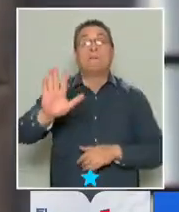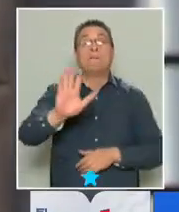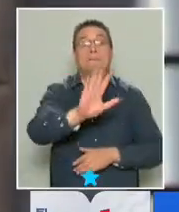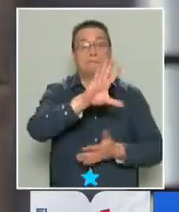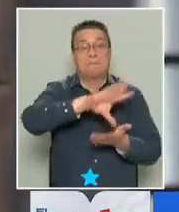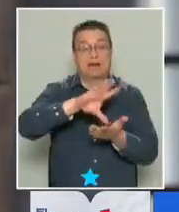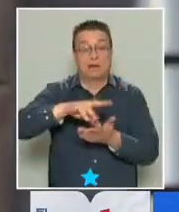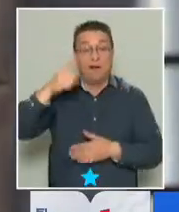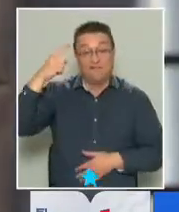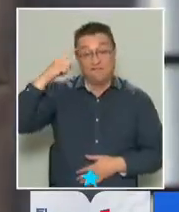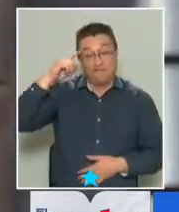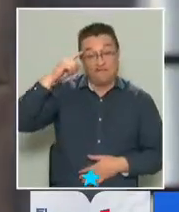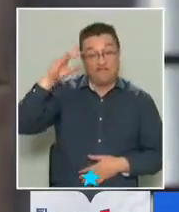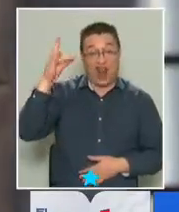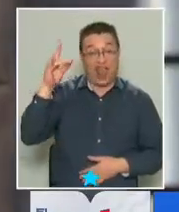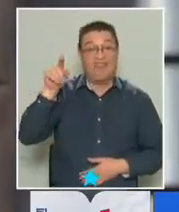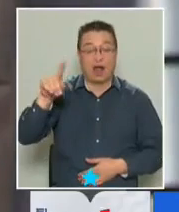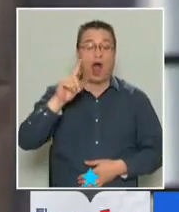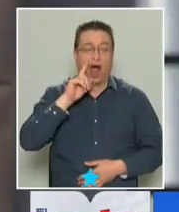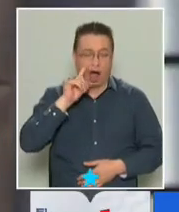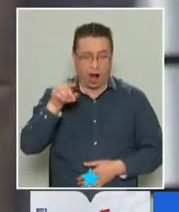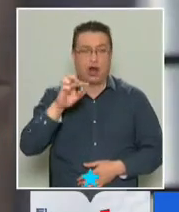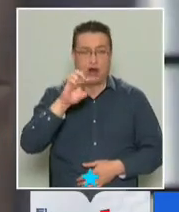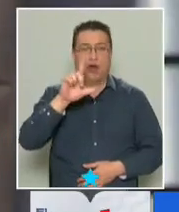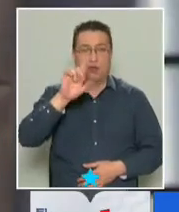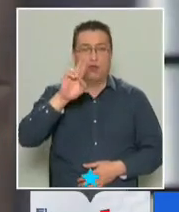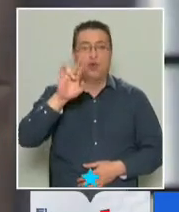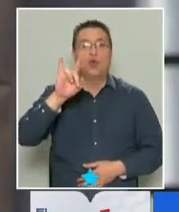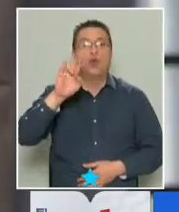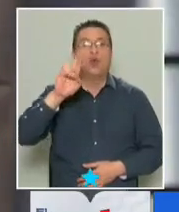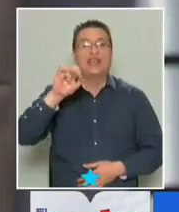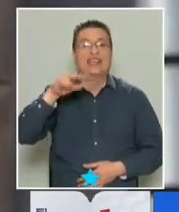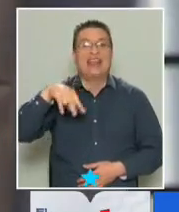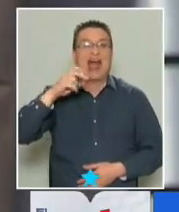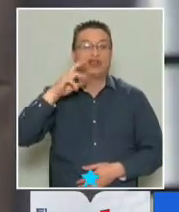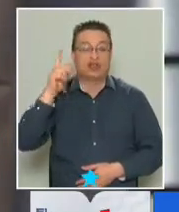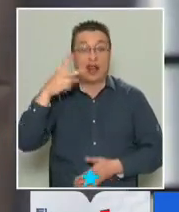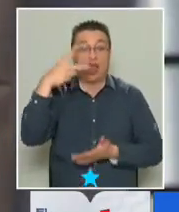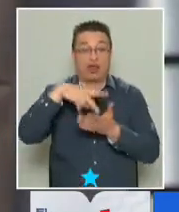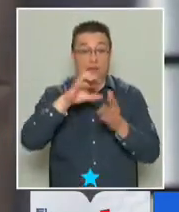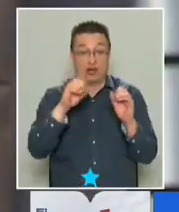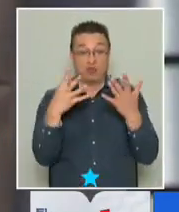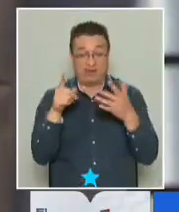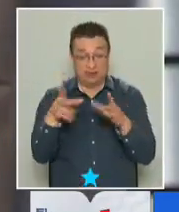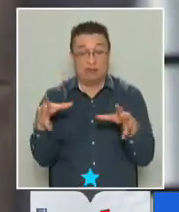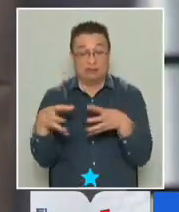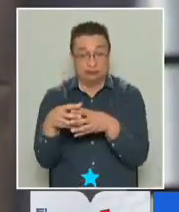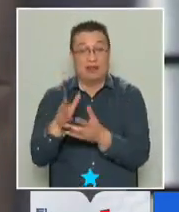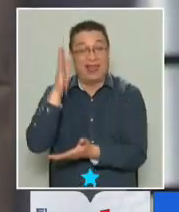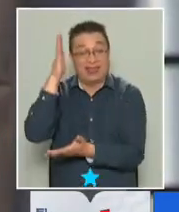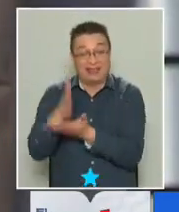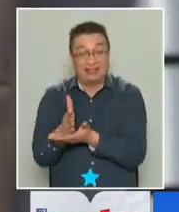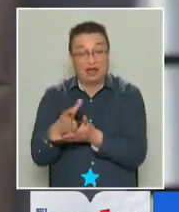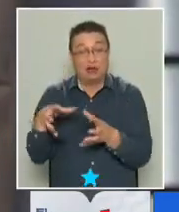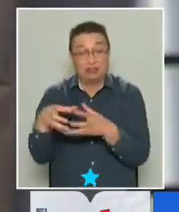bolivia que ya tiene un estado plurinacional como sabemos desde el año 2009 el órgano encargado de dirimir esos conflictos de competencia es